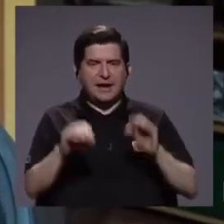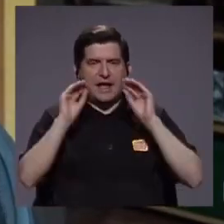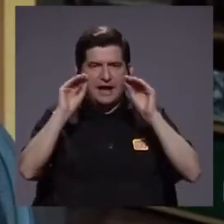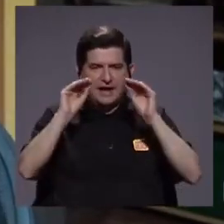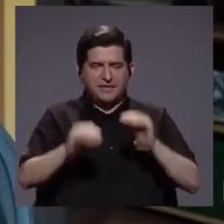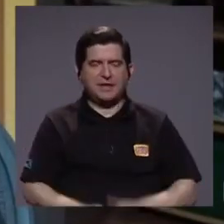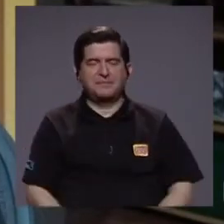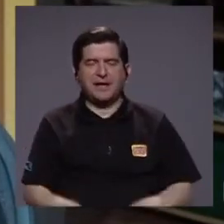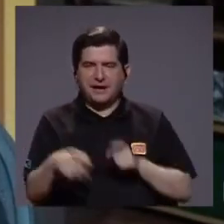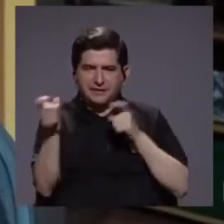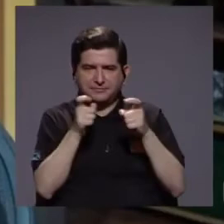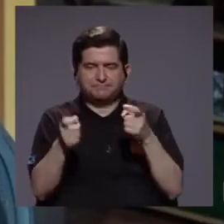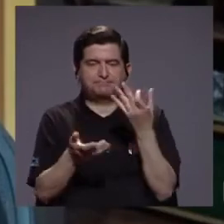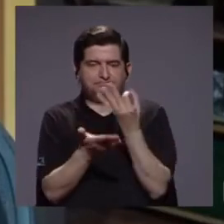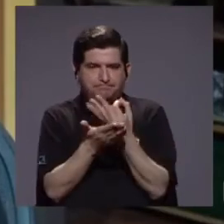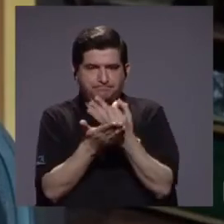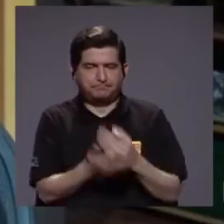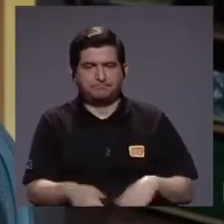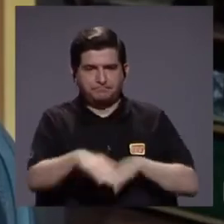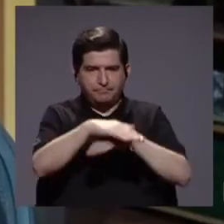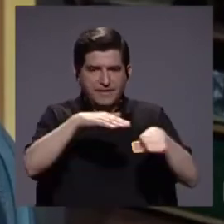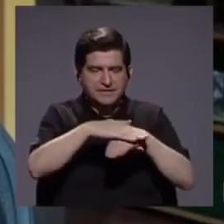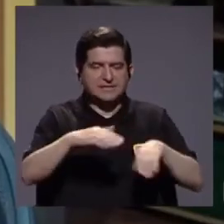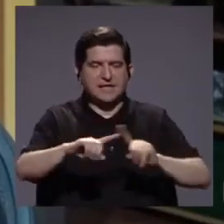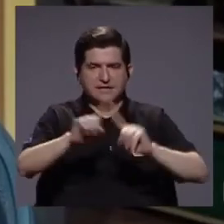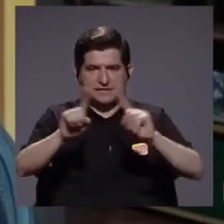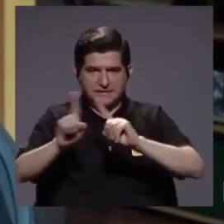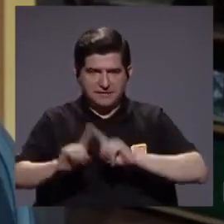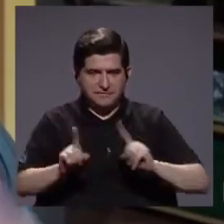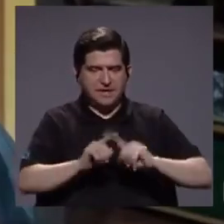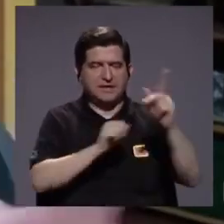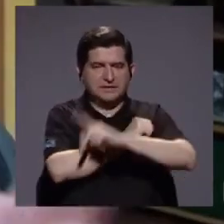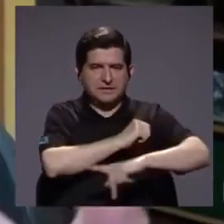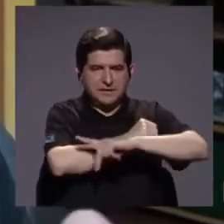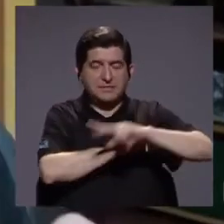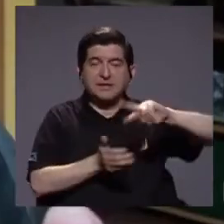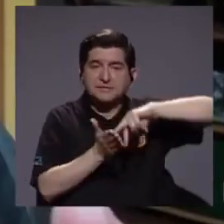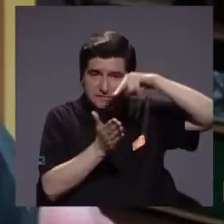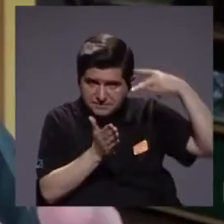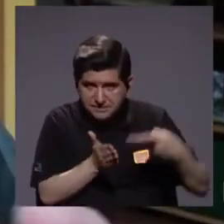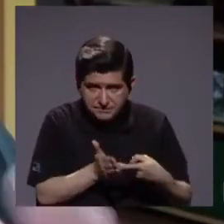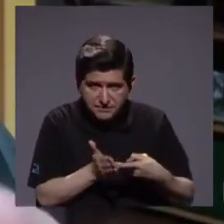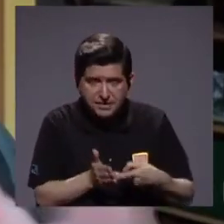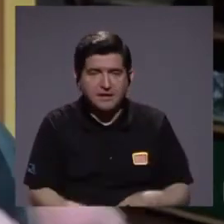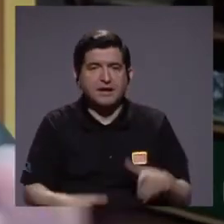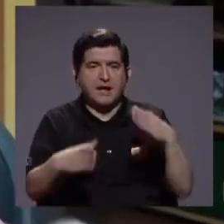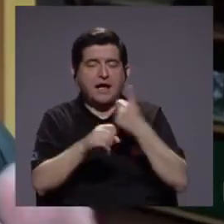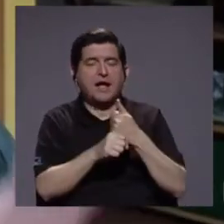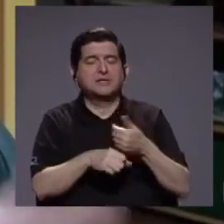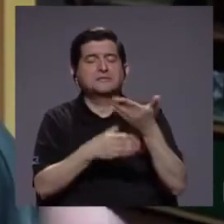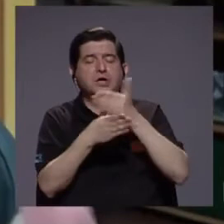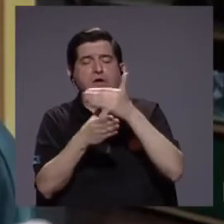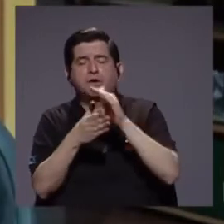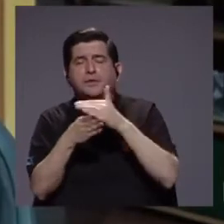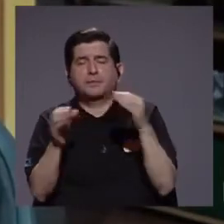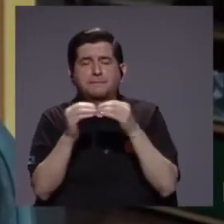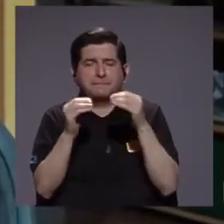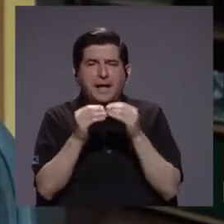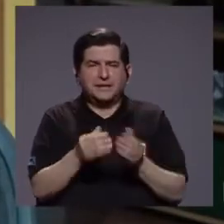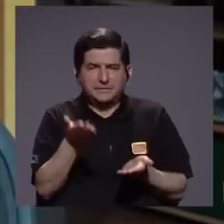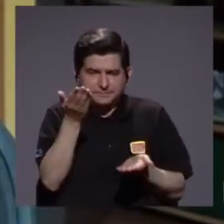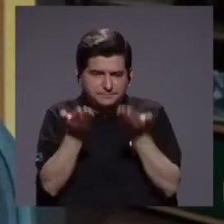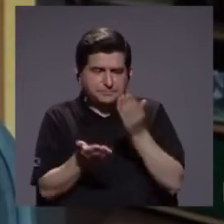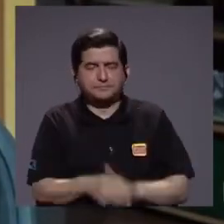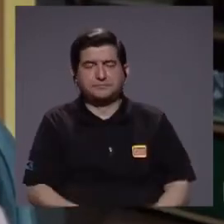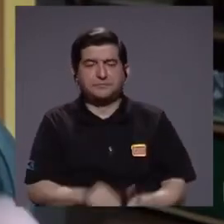y financiera, tanto en las sedes como en los recintos regionales, lo que implica realizar una distribución más equitativa del